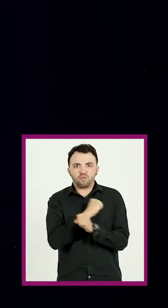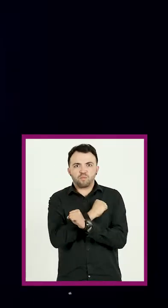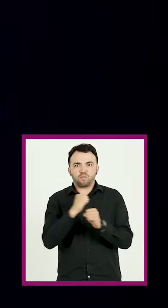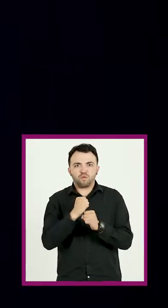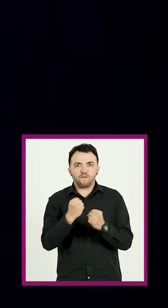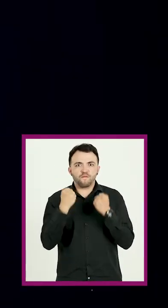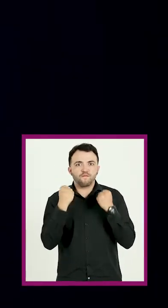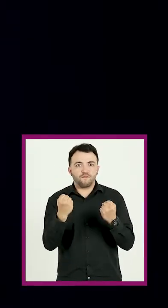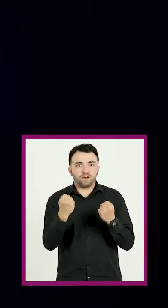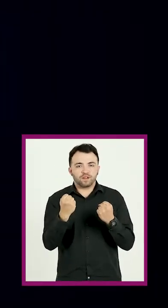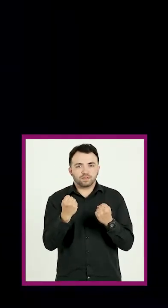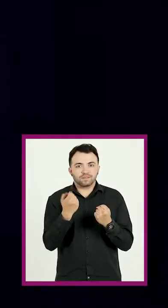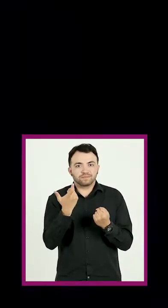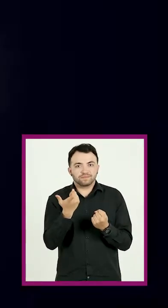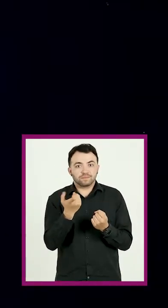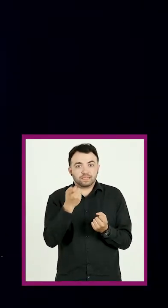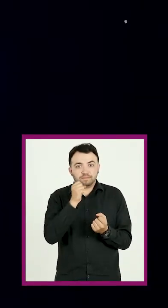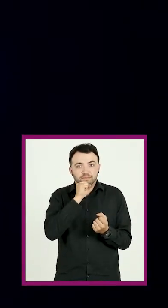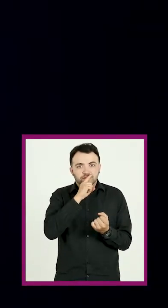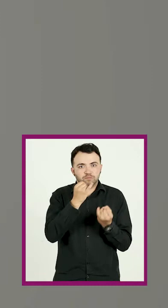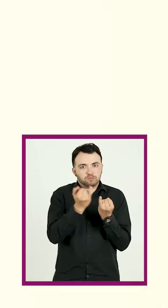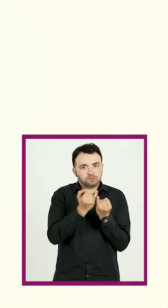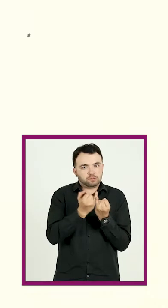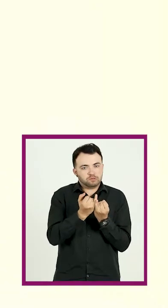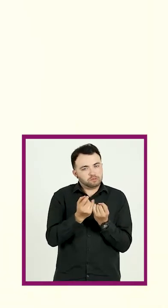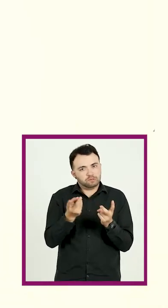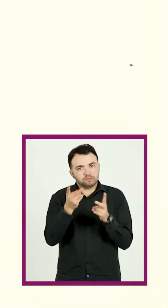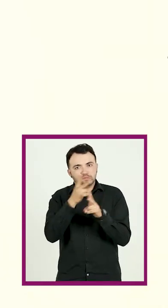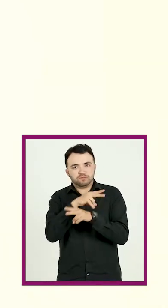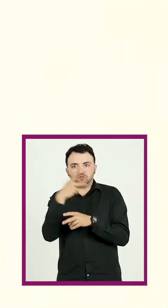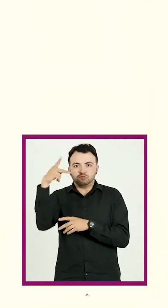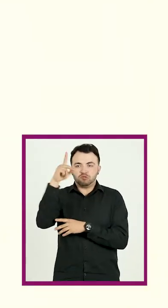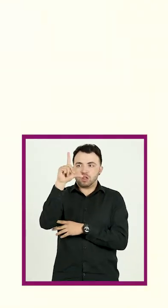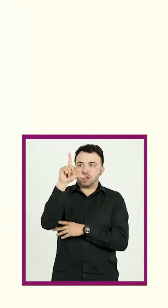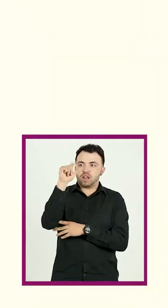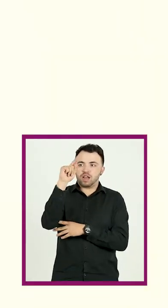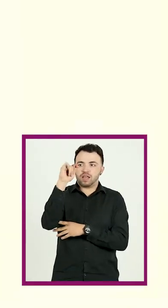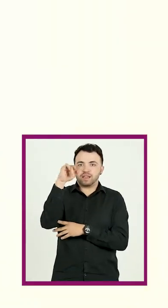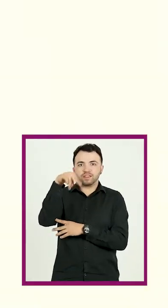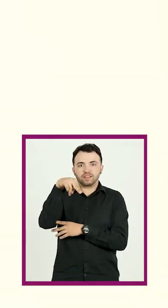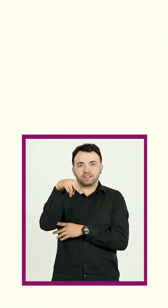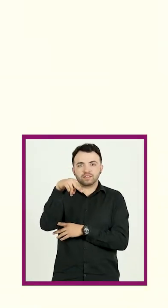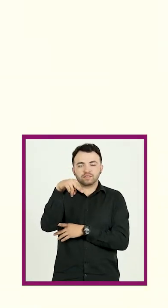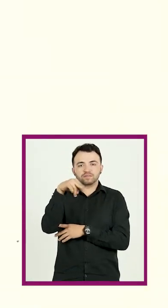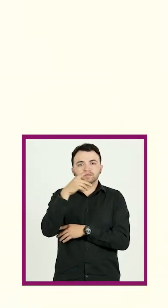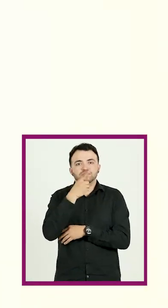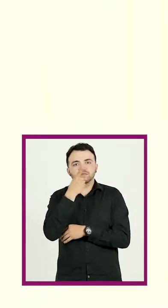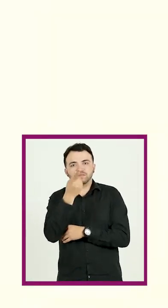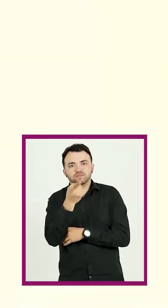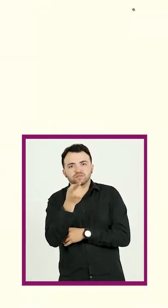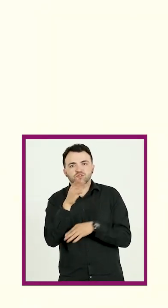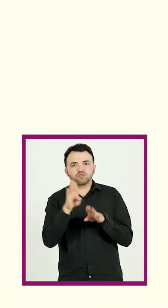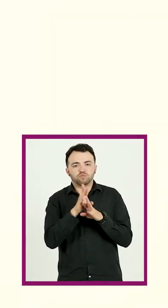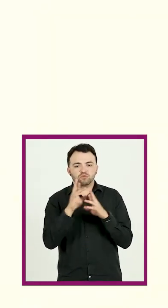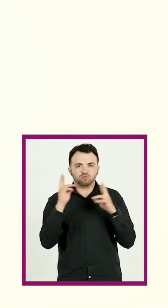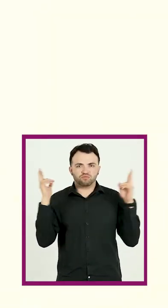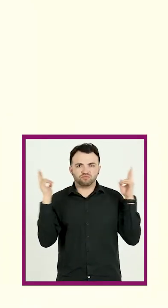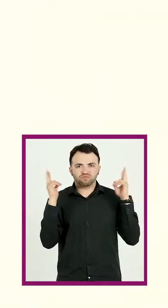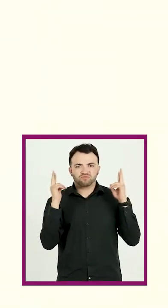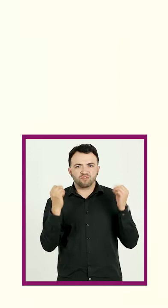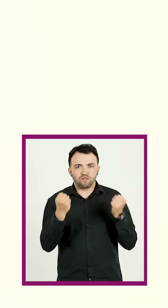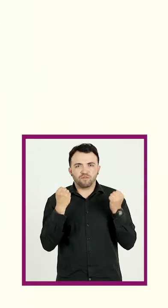estridencia, retumbar. A su vez, el término se deriva del latín bombus, que significa ruido,